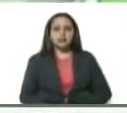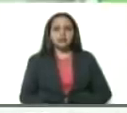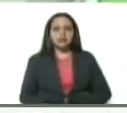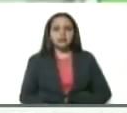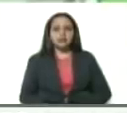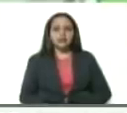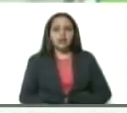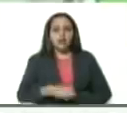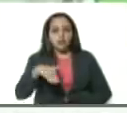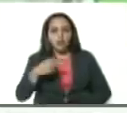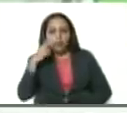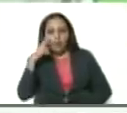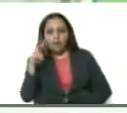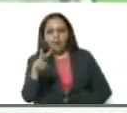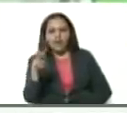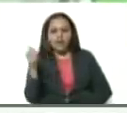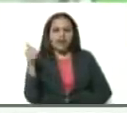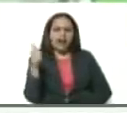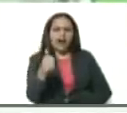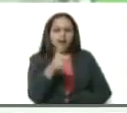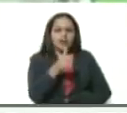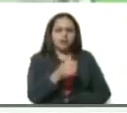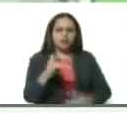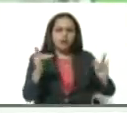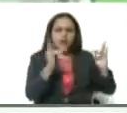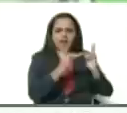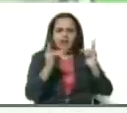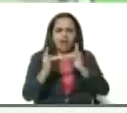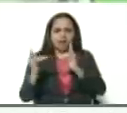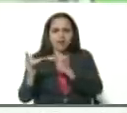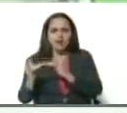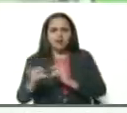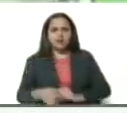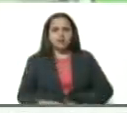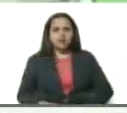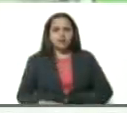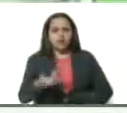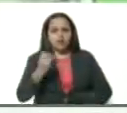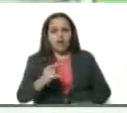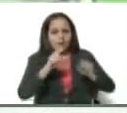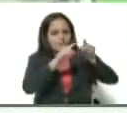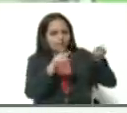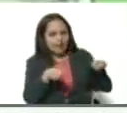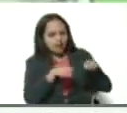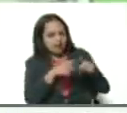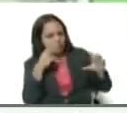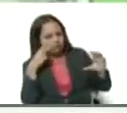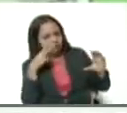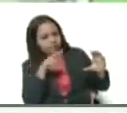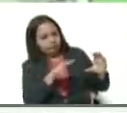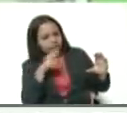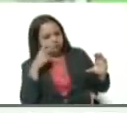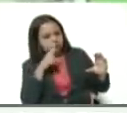donde puede ver todo y cada una de las camas con sus respectivos monitores, con todo y cada uno de los equipos adecuados, con